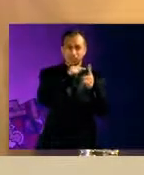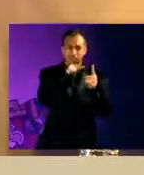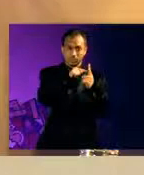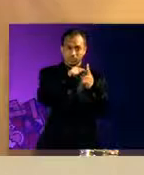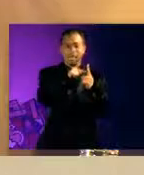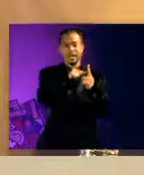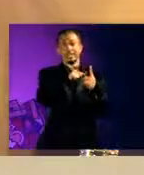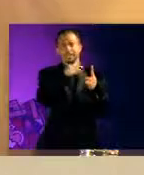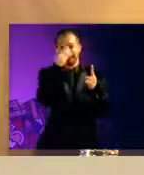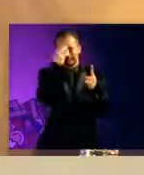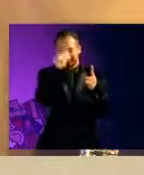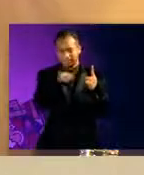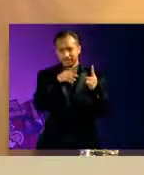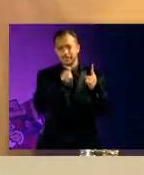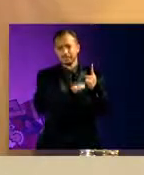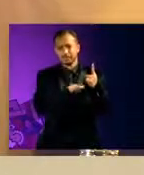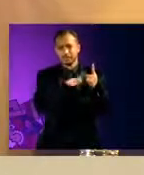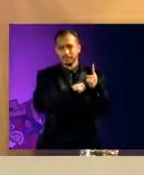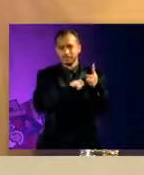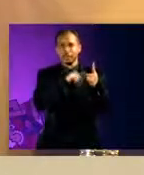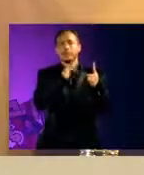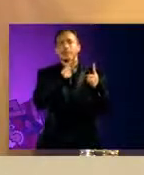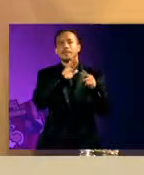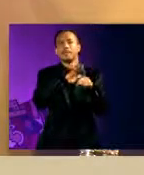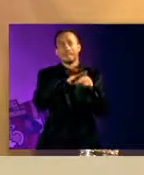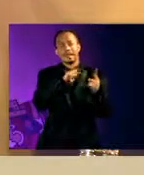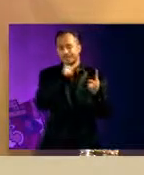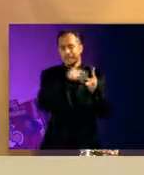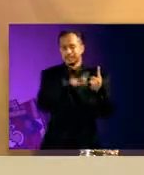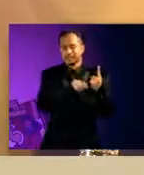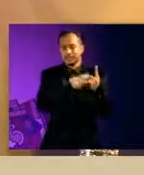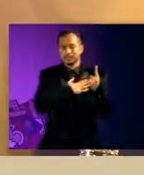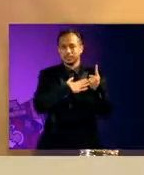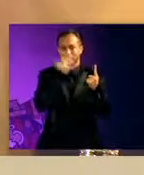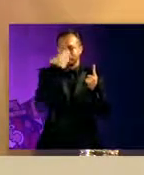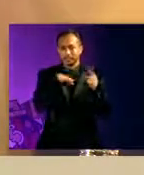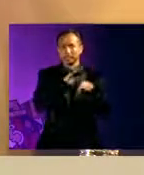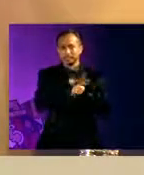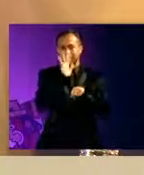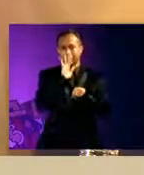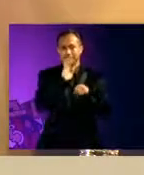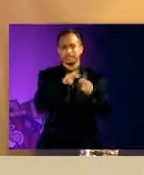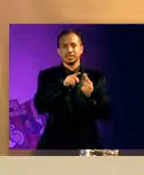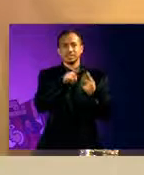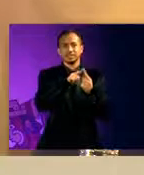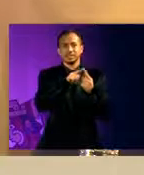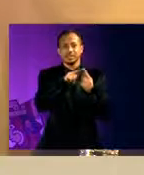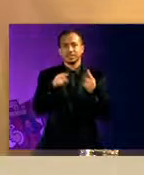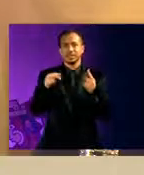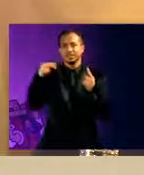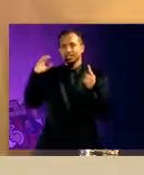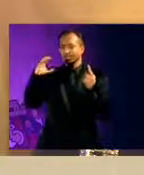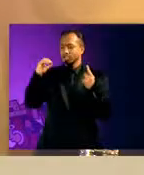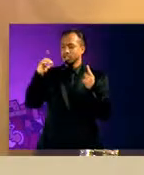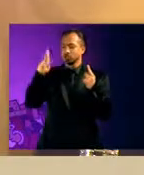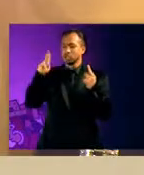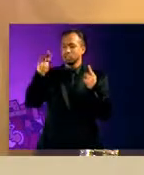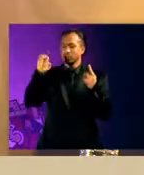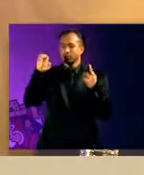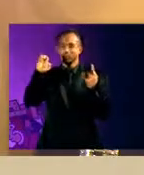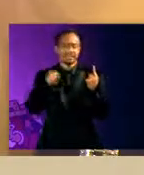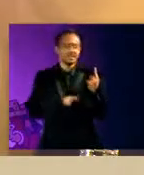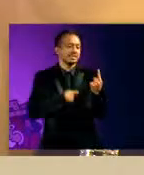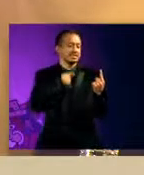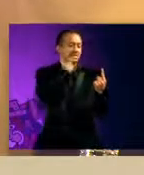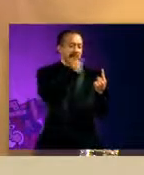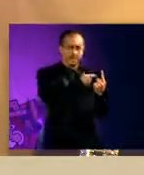indígena de más reconocimientos una casa propia una un dinero que le deposita hernán cortez para